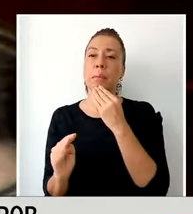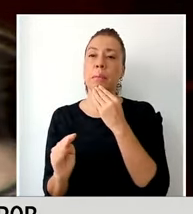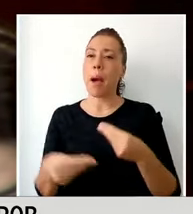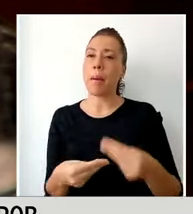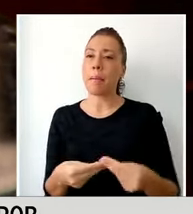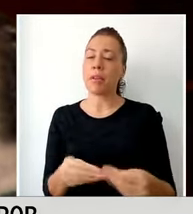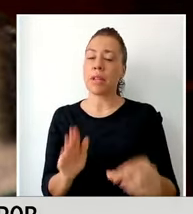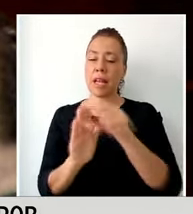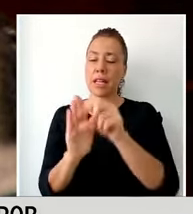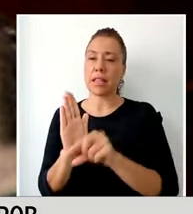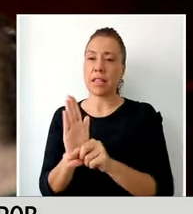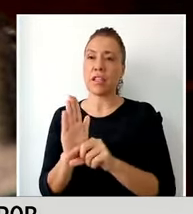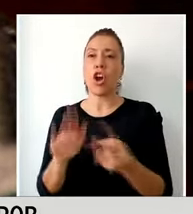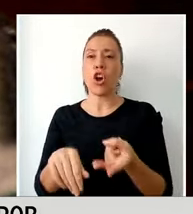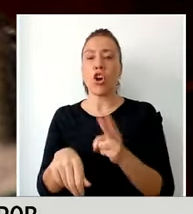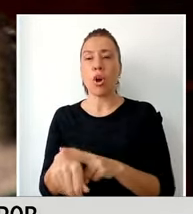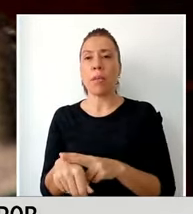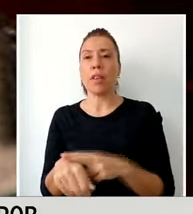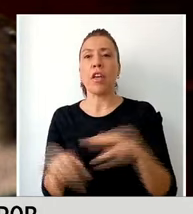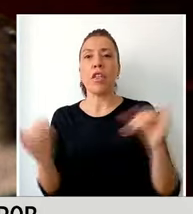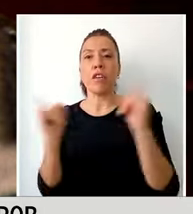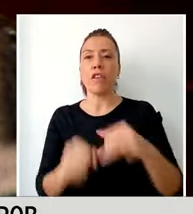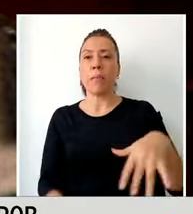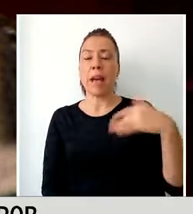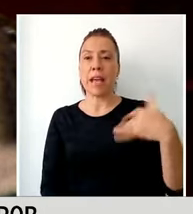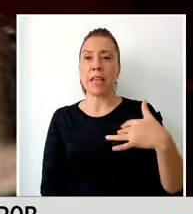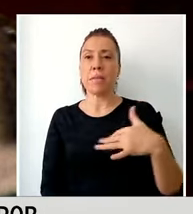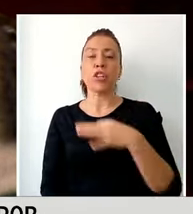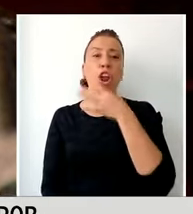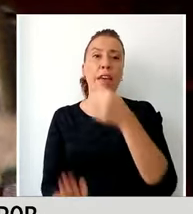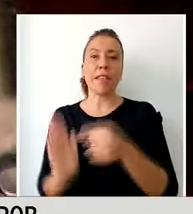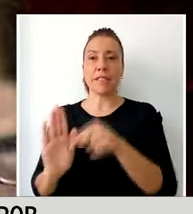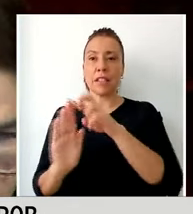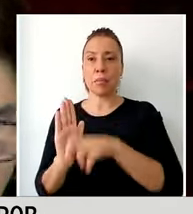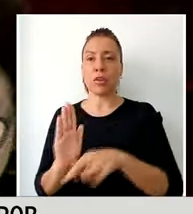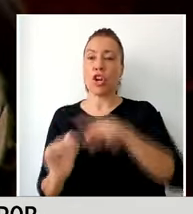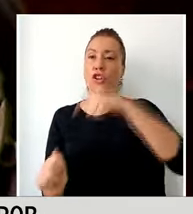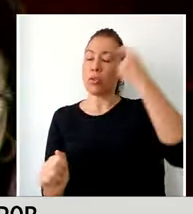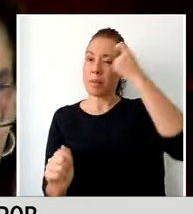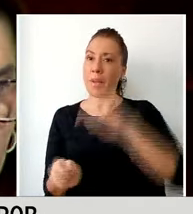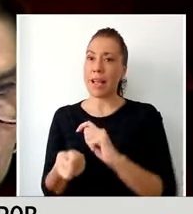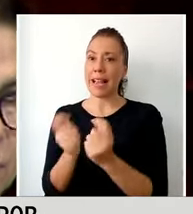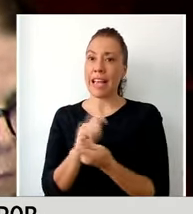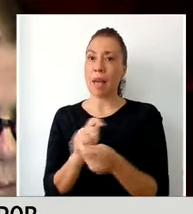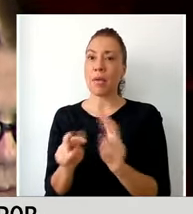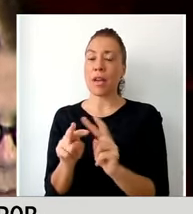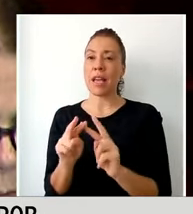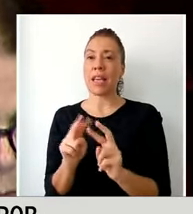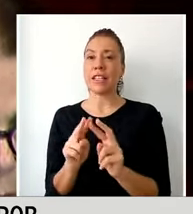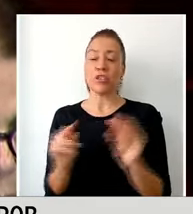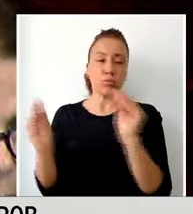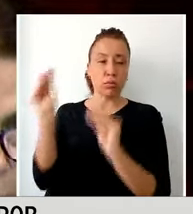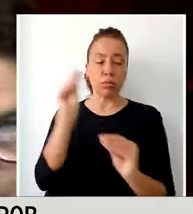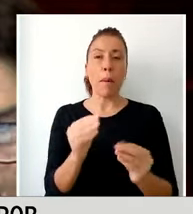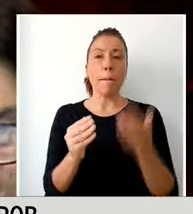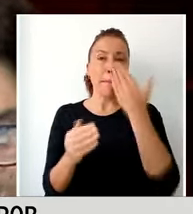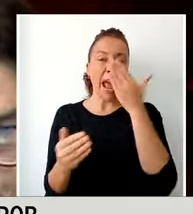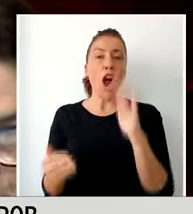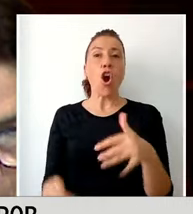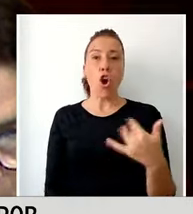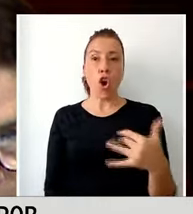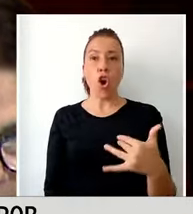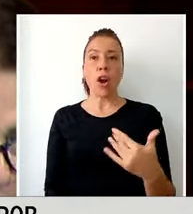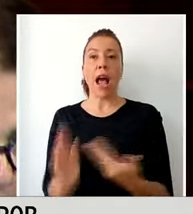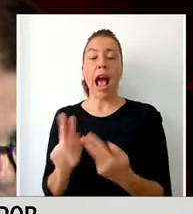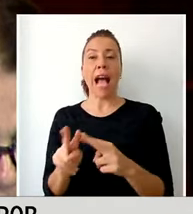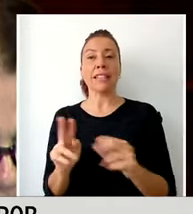complementaron de manera relevante el contenido del proyecto creemos que las modificaciones introducidas perfeccionarán considerablemente la aplicación del protocolo